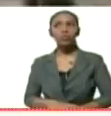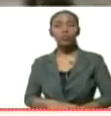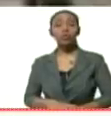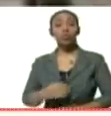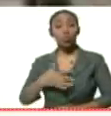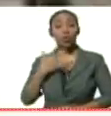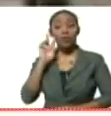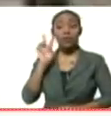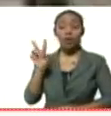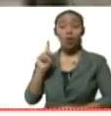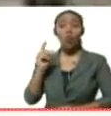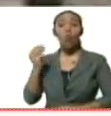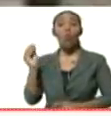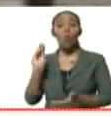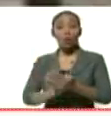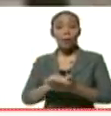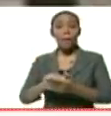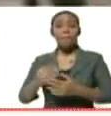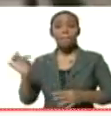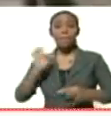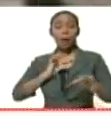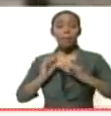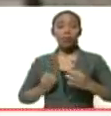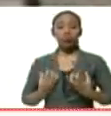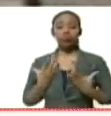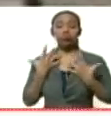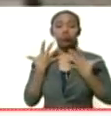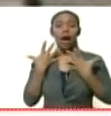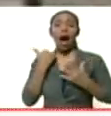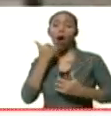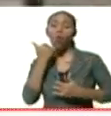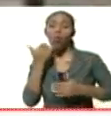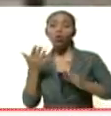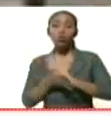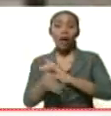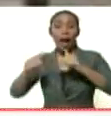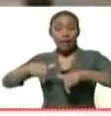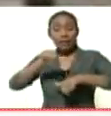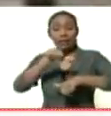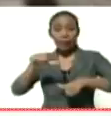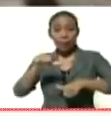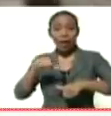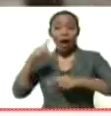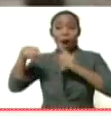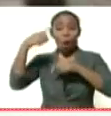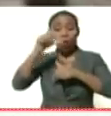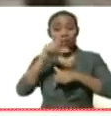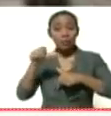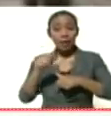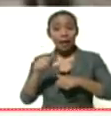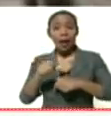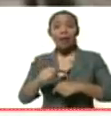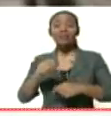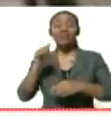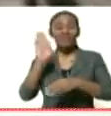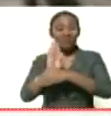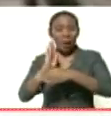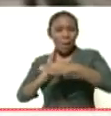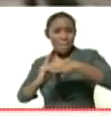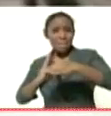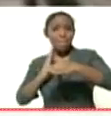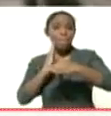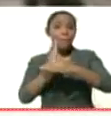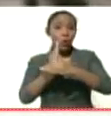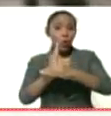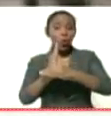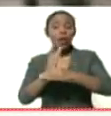Pudiera haber un rebrote producto de los contagios comunitarios. Así que esta semana y la otra van a ser las semanas para cortar